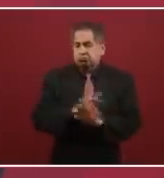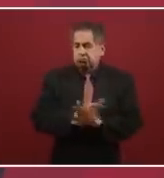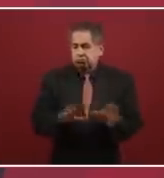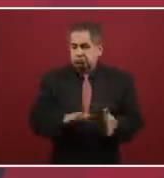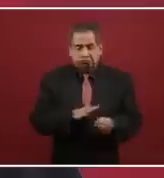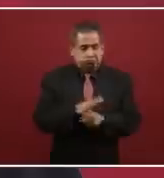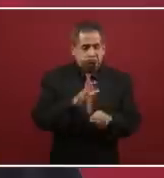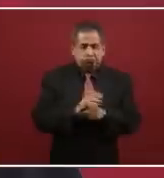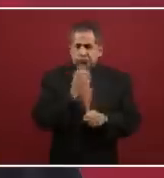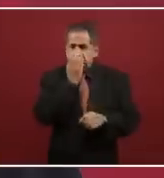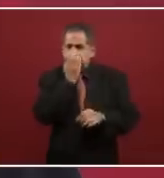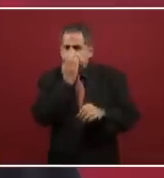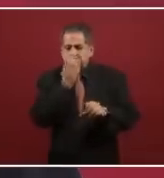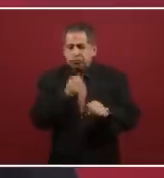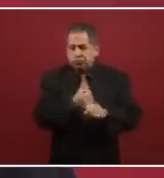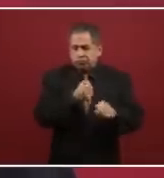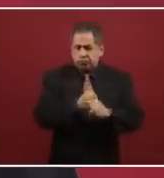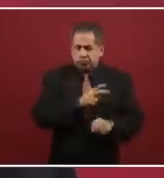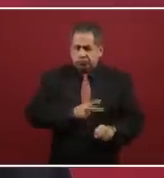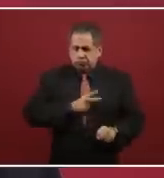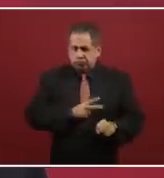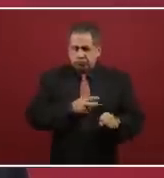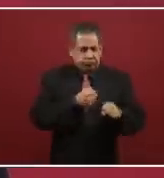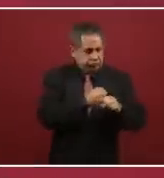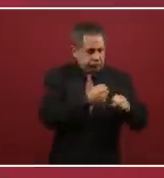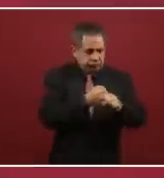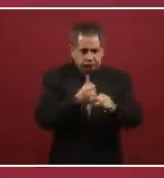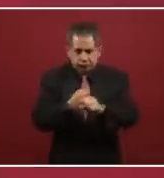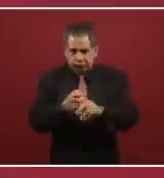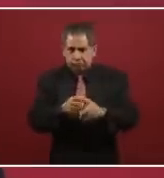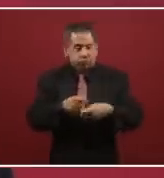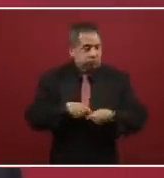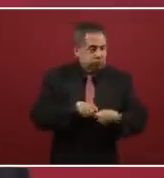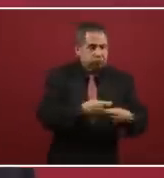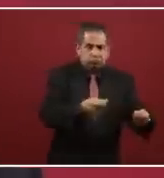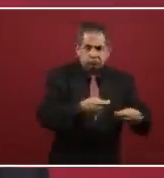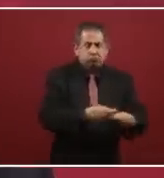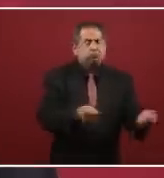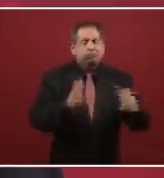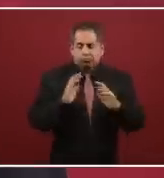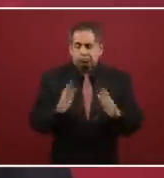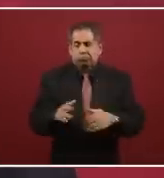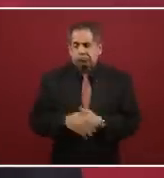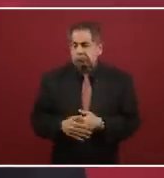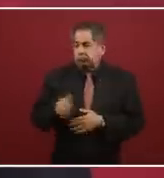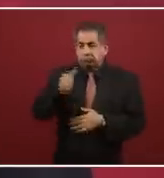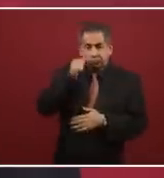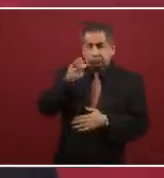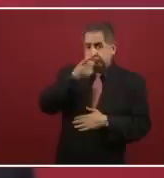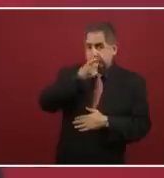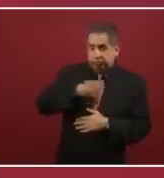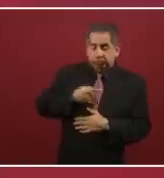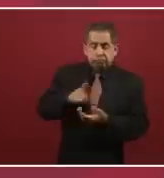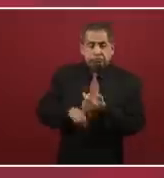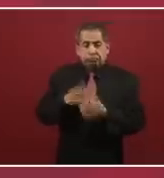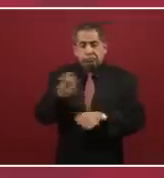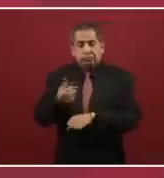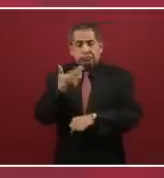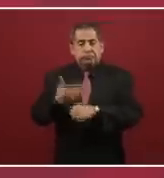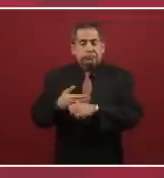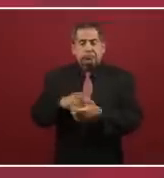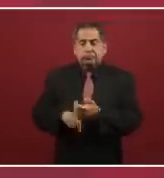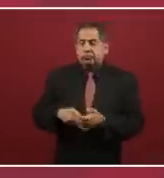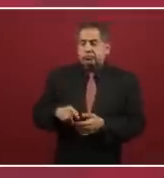el fertilizante. Ese es el informe que me dio ayer el secretario de